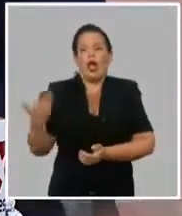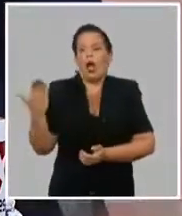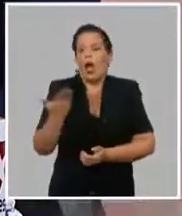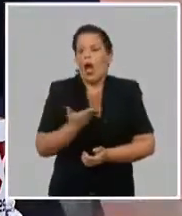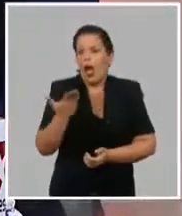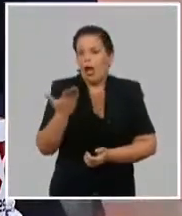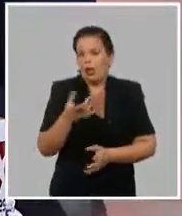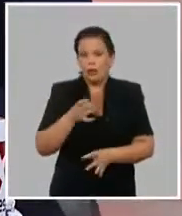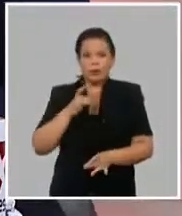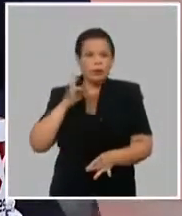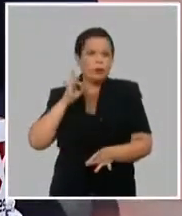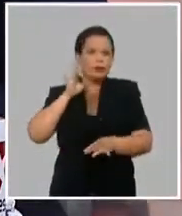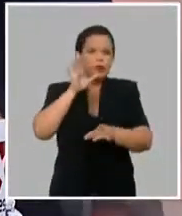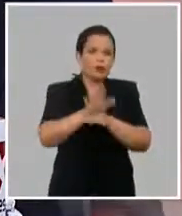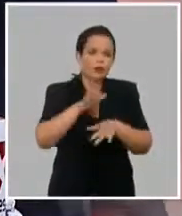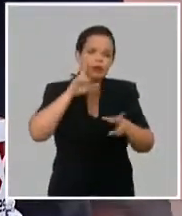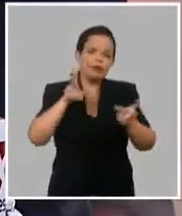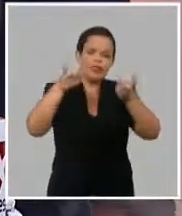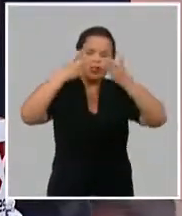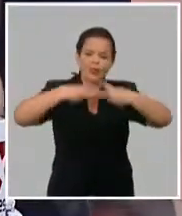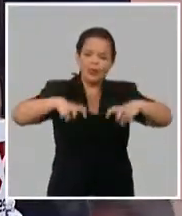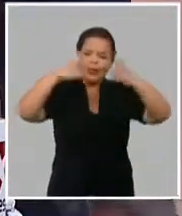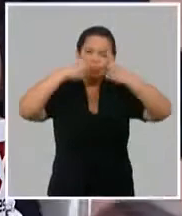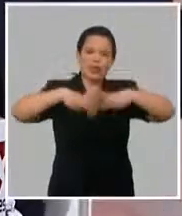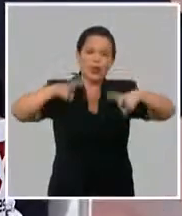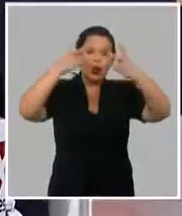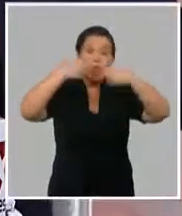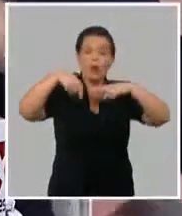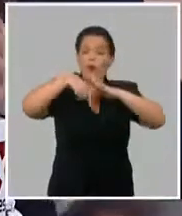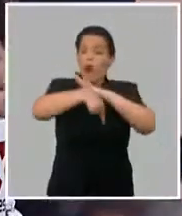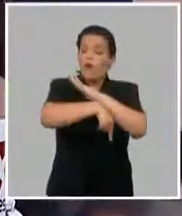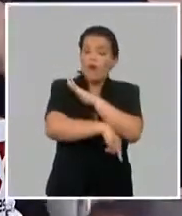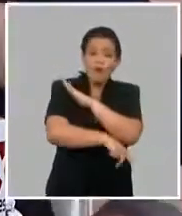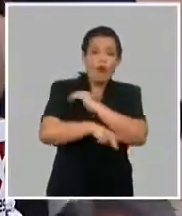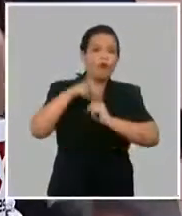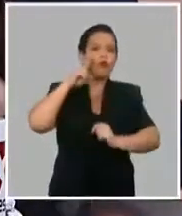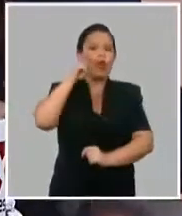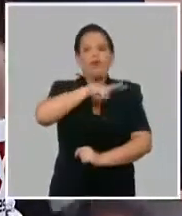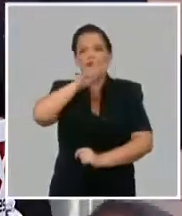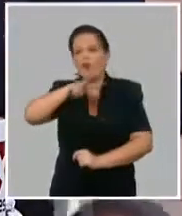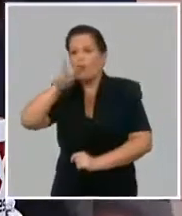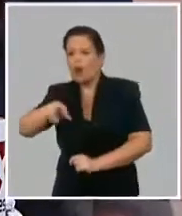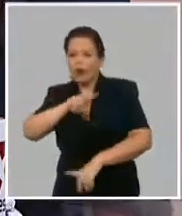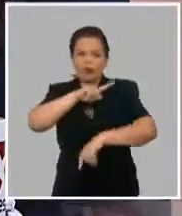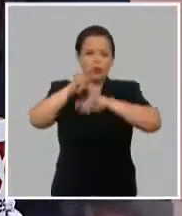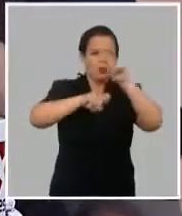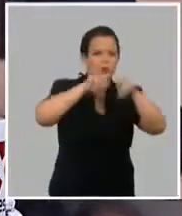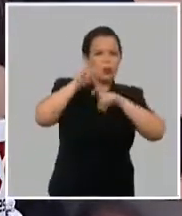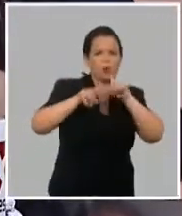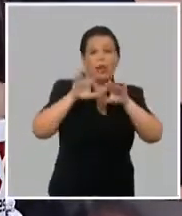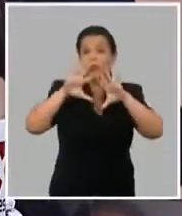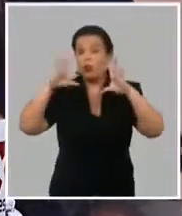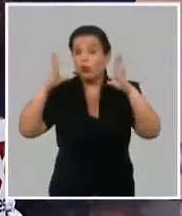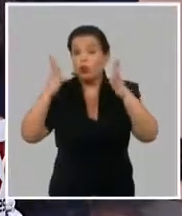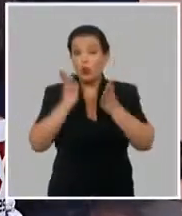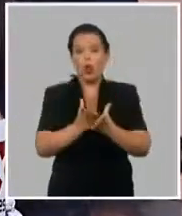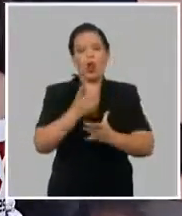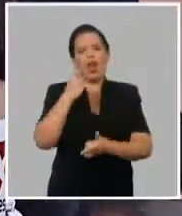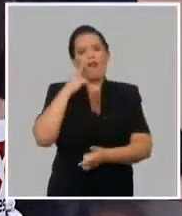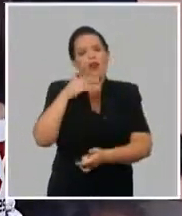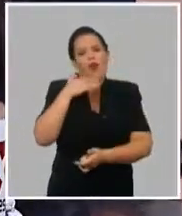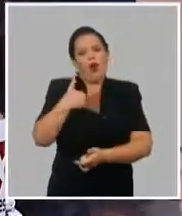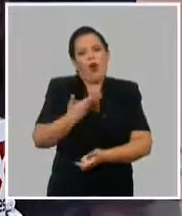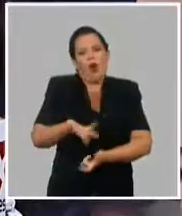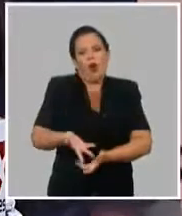criminal exhaustiva buscando cualquier cosa que pudiera sustentar aquella